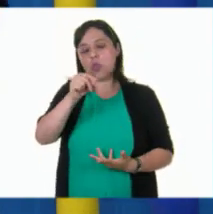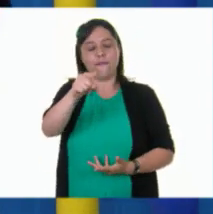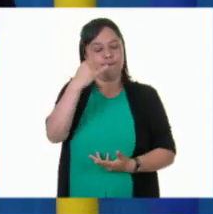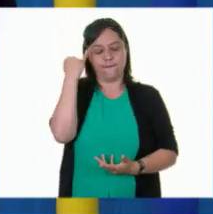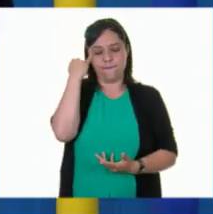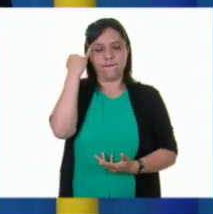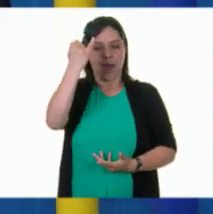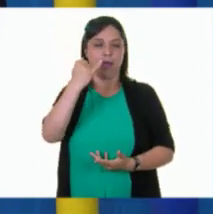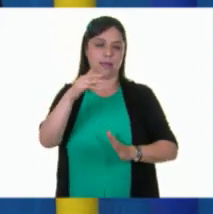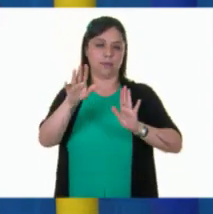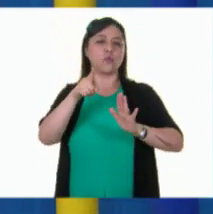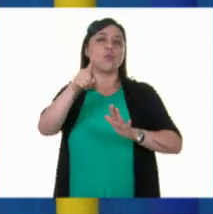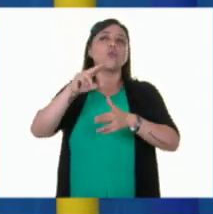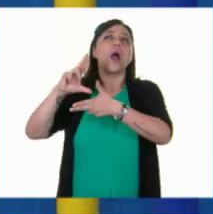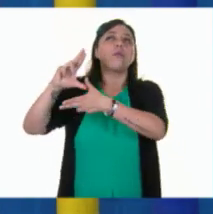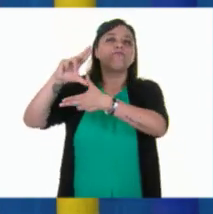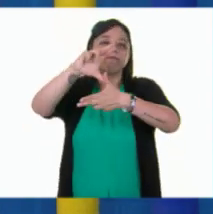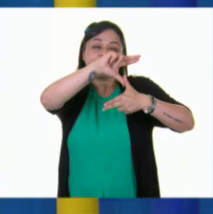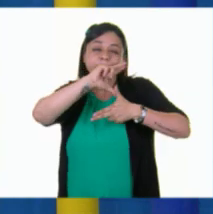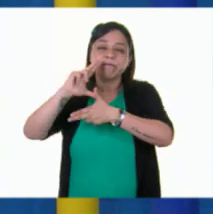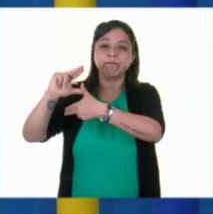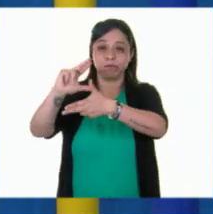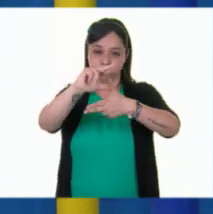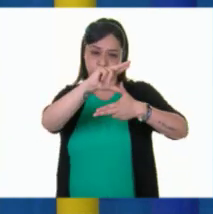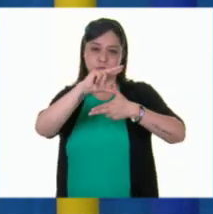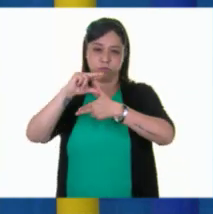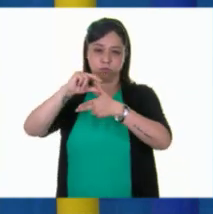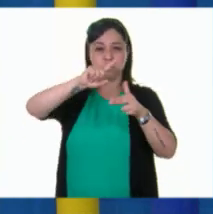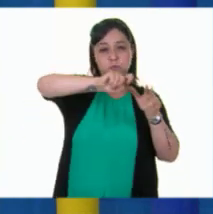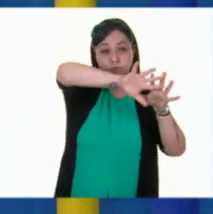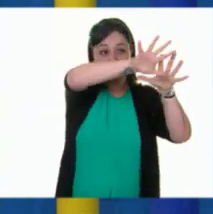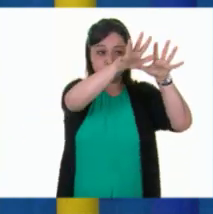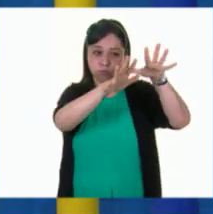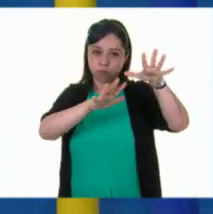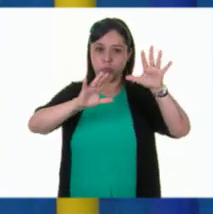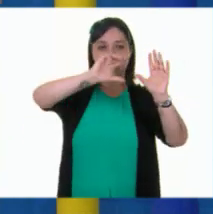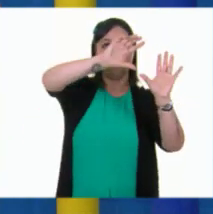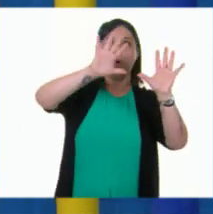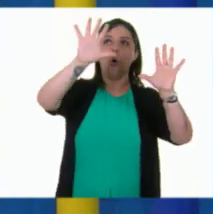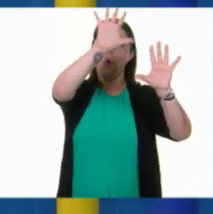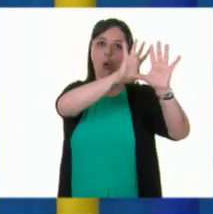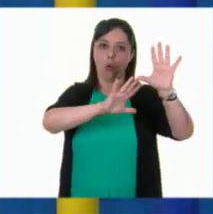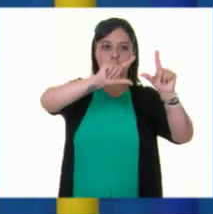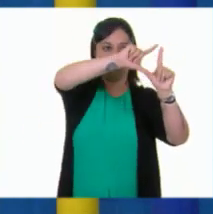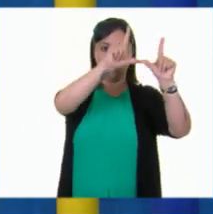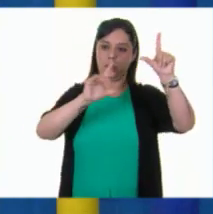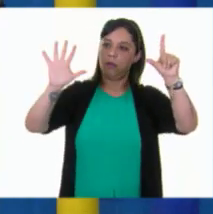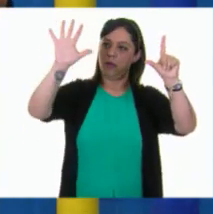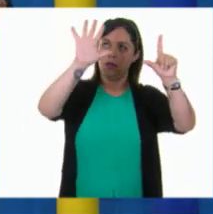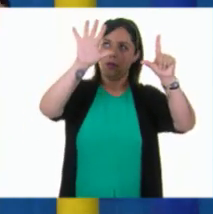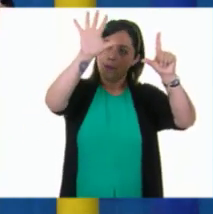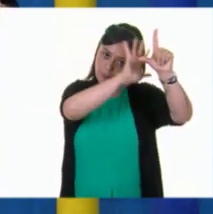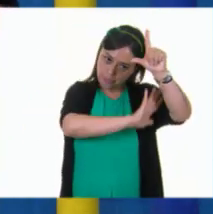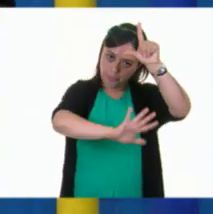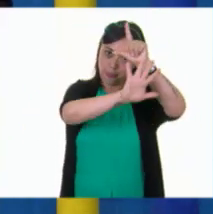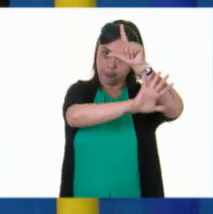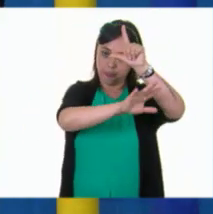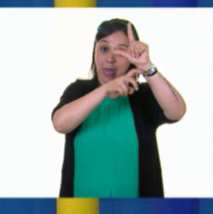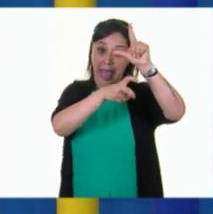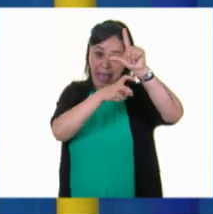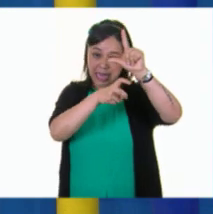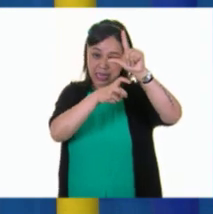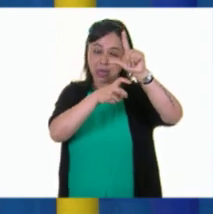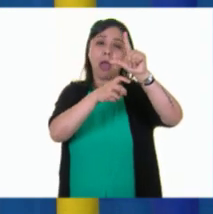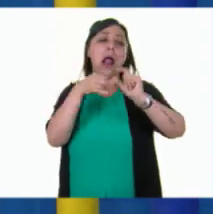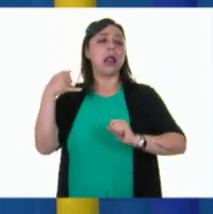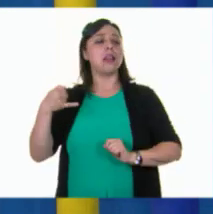por ejemplo, un huracán, en la mitad del Océano Atlántico, lejos de los asentamientos de la población. Entonces, dicho